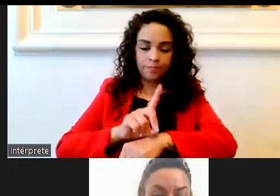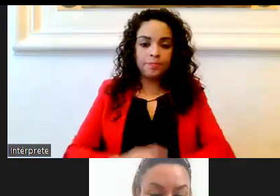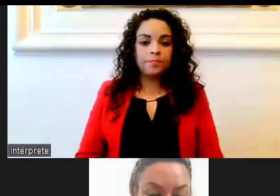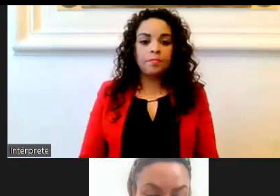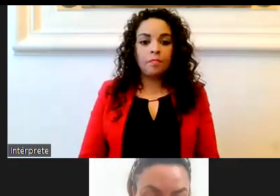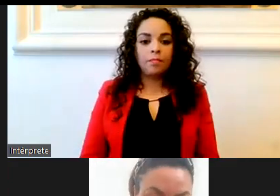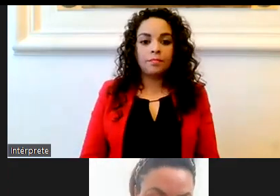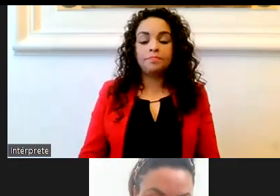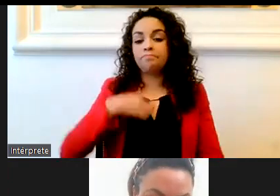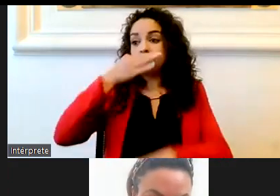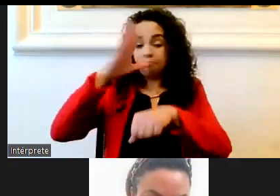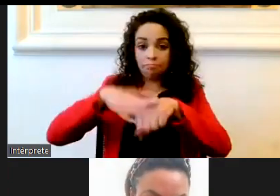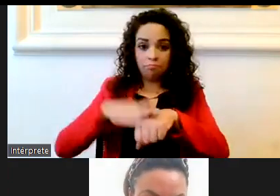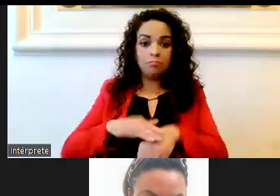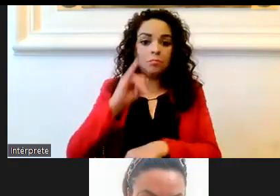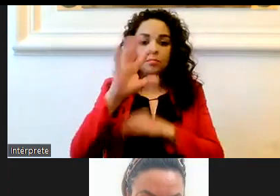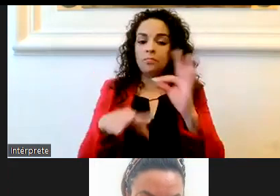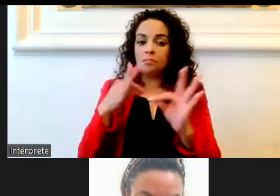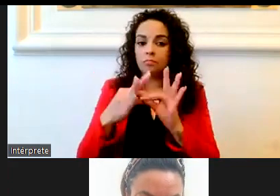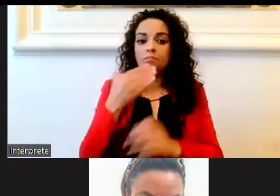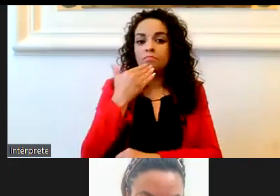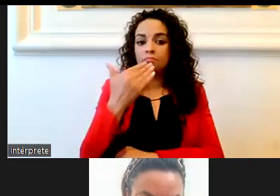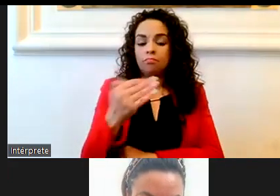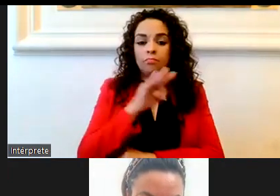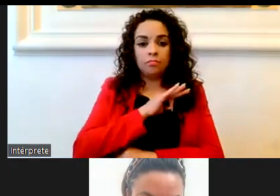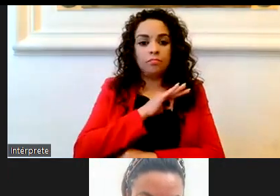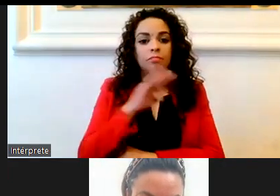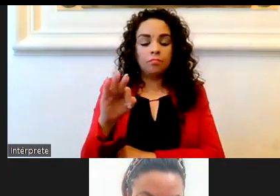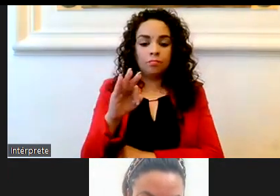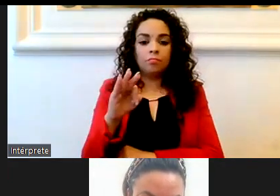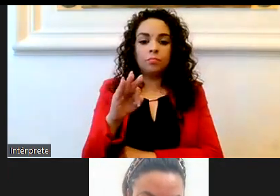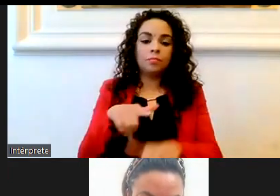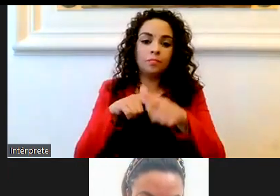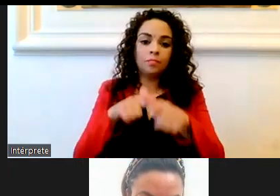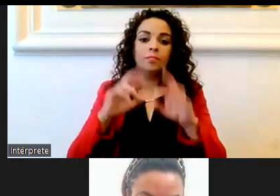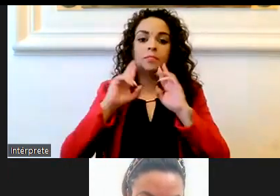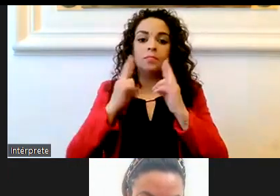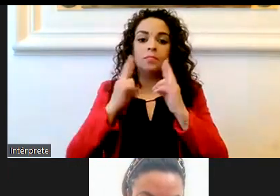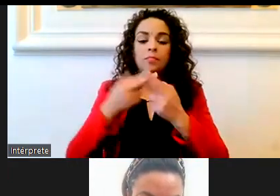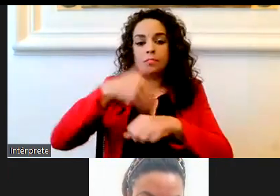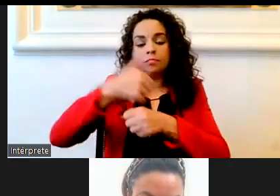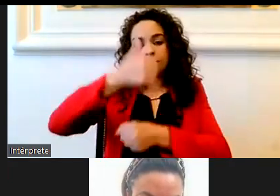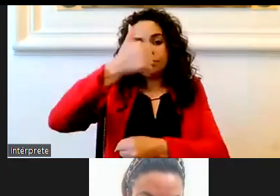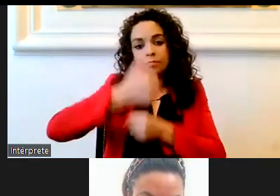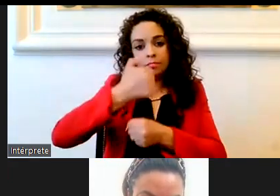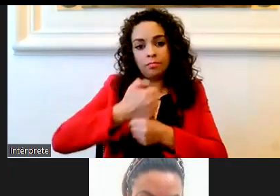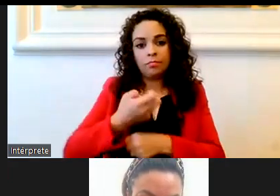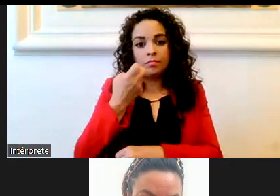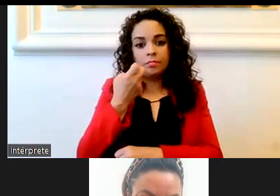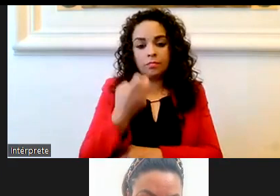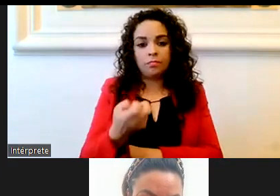existe quórum para desarrollar los trabajos de esta sexta sesión extraordinaria del segundo año de ejercicio de esta segunda legislatura,